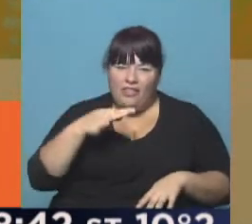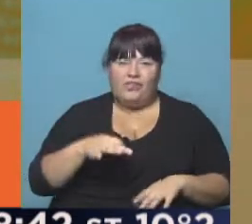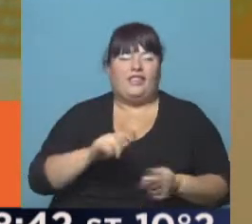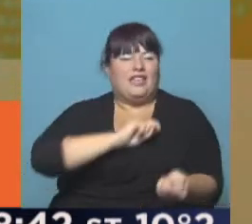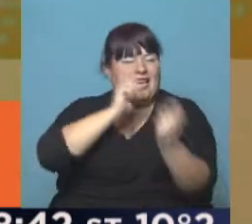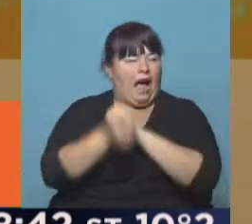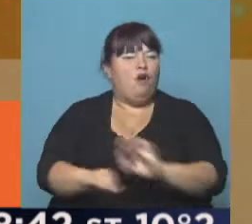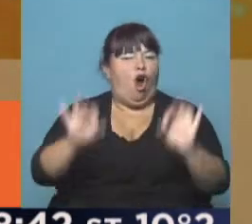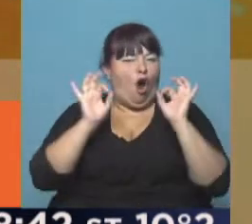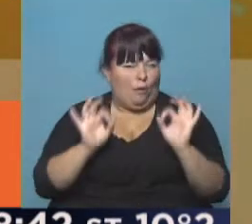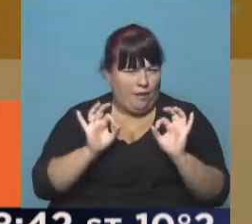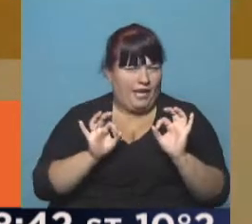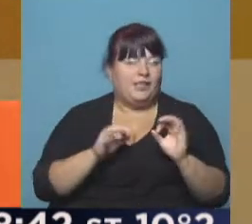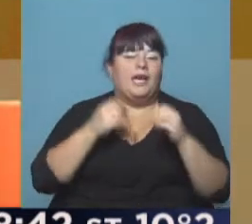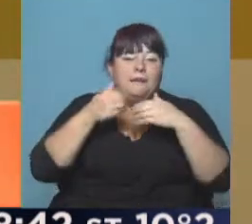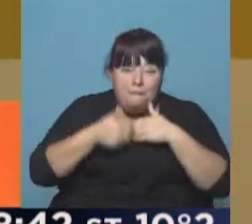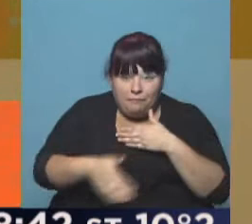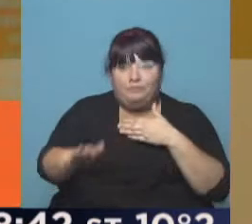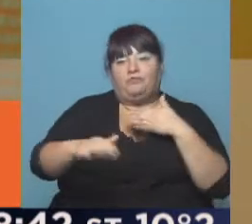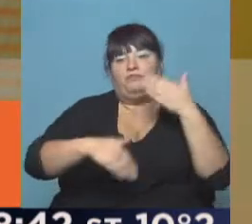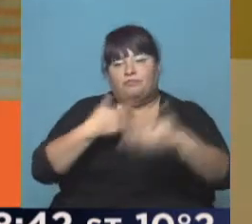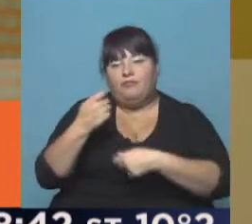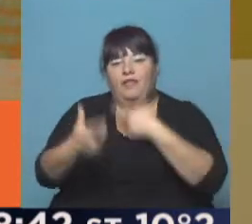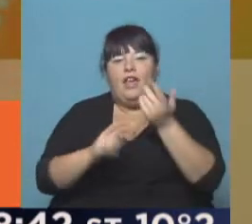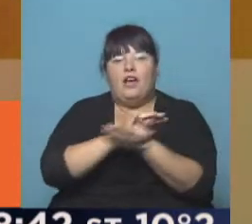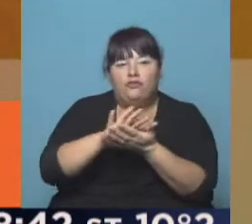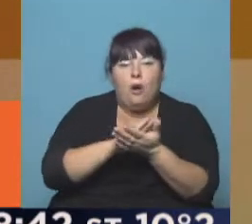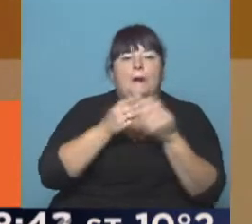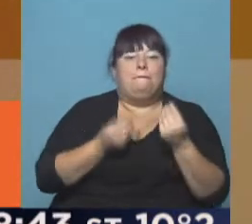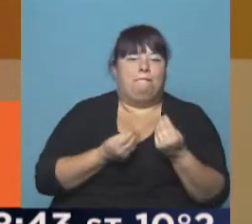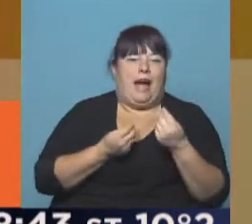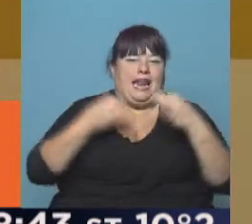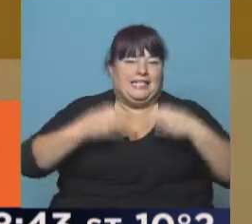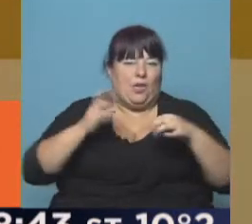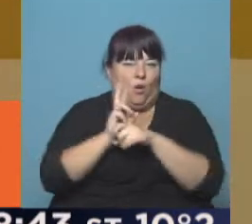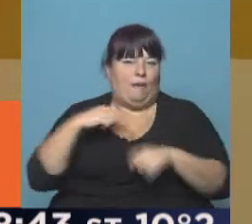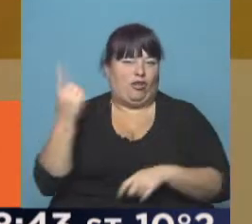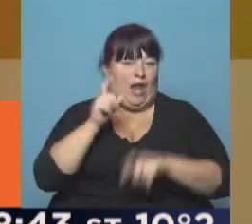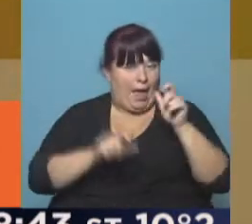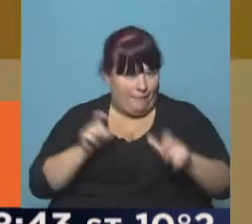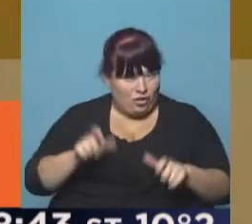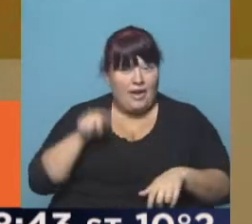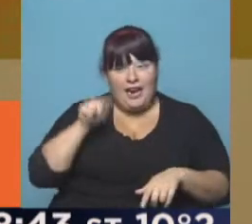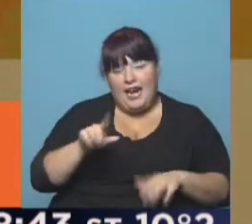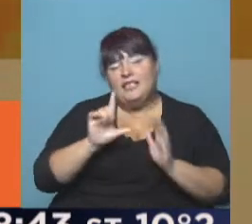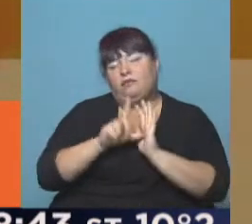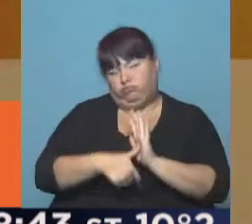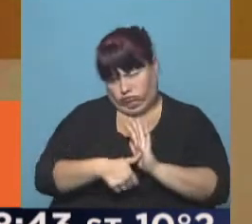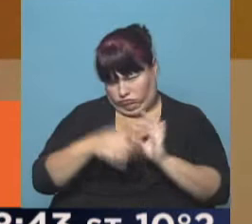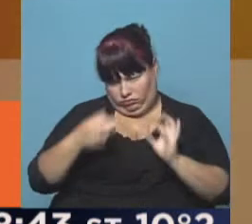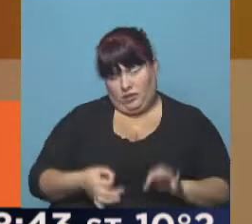reforma estructural y empezar a partir de ahí a generar las condiciones para generar seguridad para la gente eso va a llevar mucho tiempo